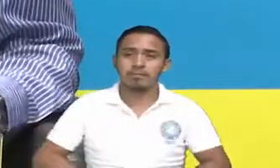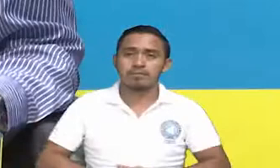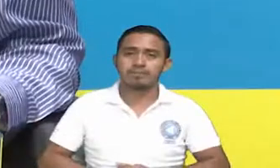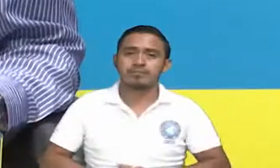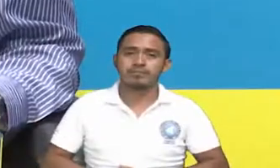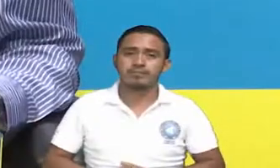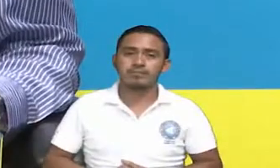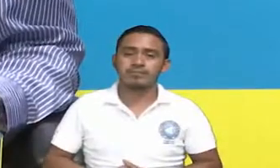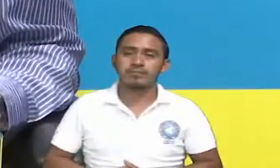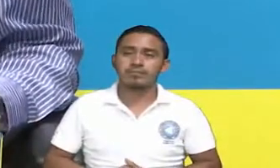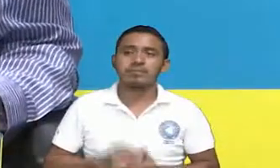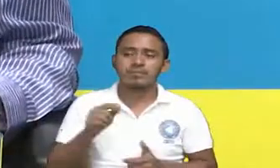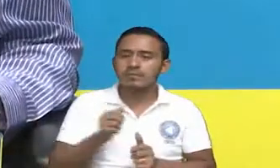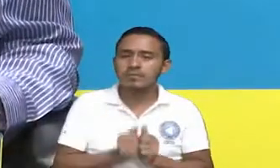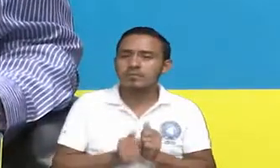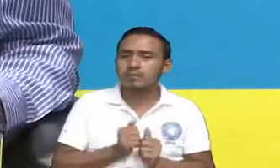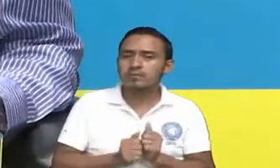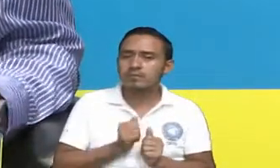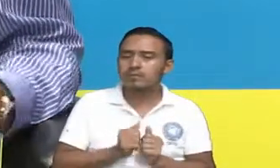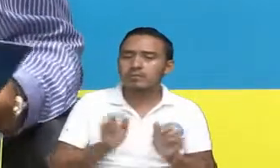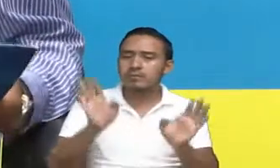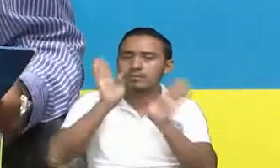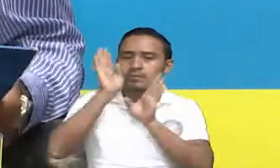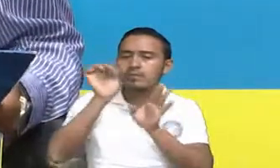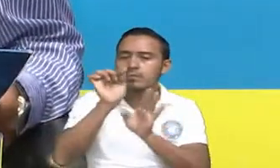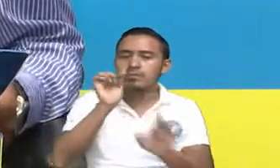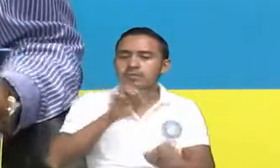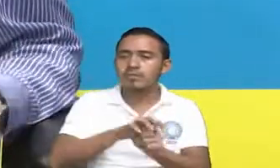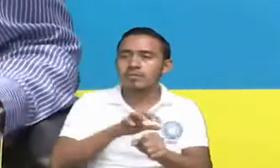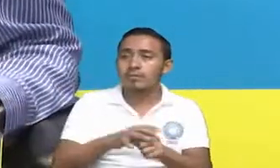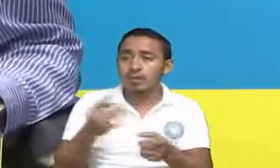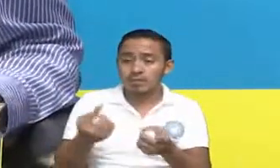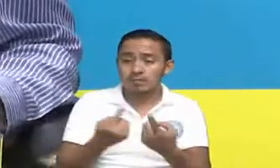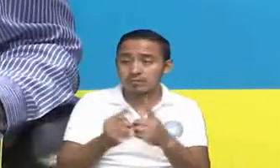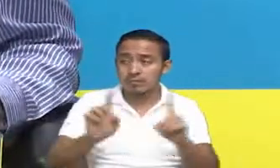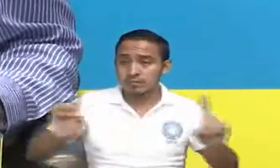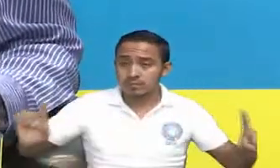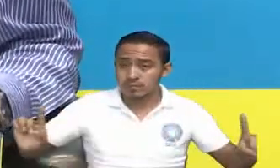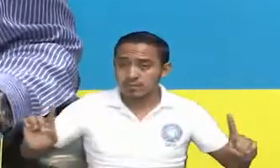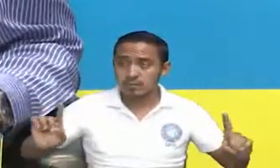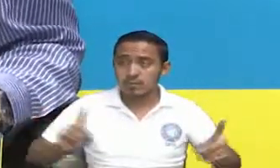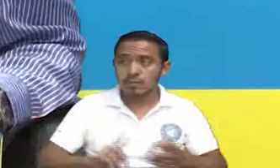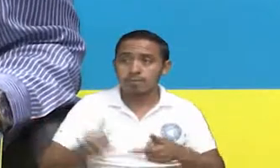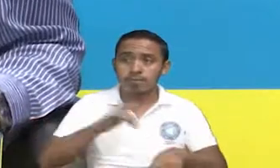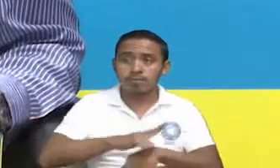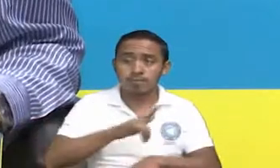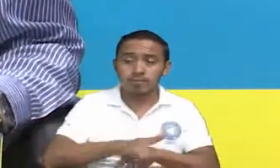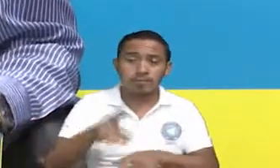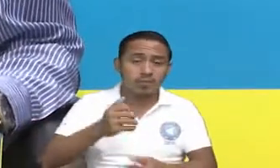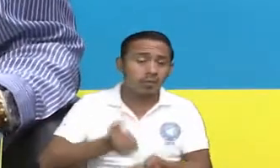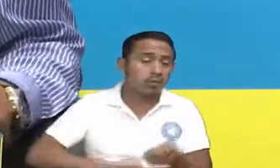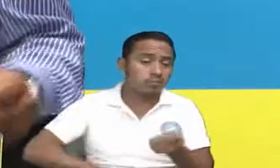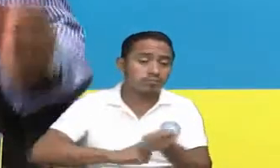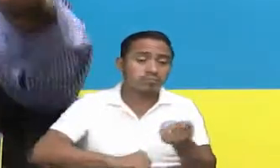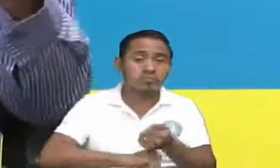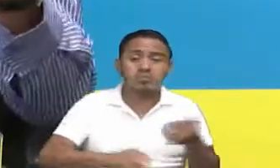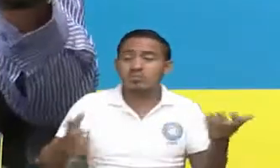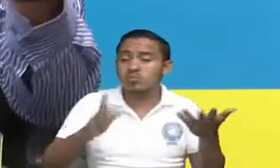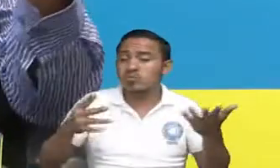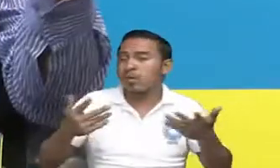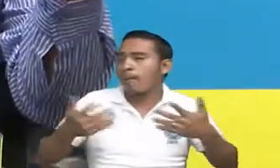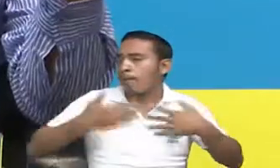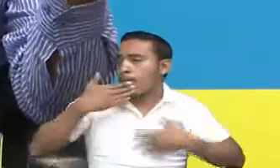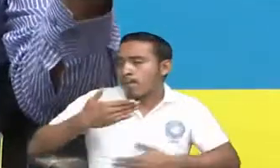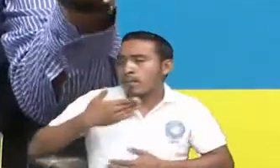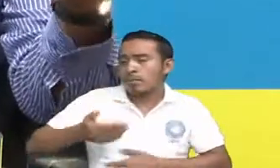viviendo este tipo de situación? ¿Le recomienda dejarlo, buscar ayuda? ¿Cuál es el